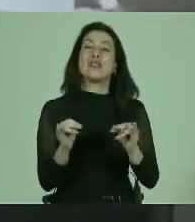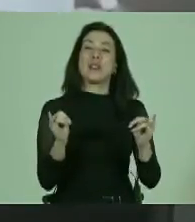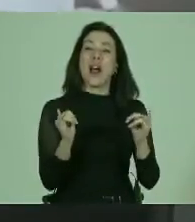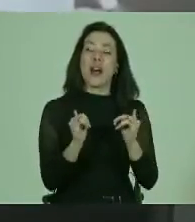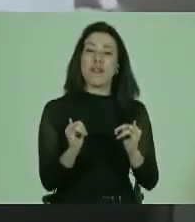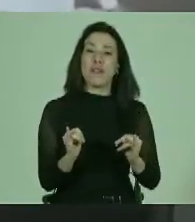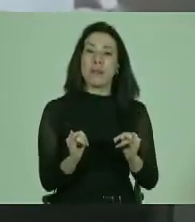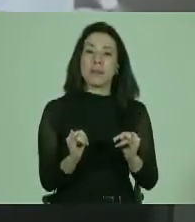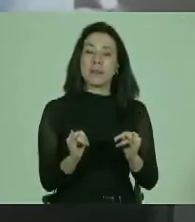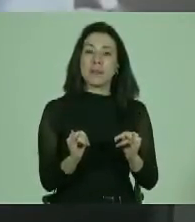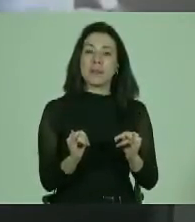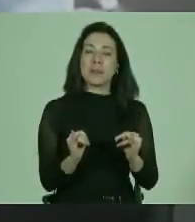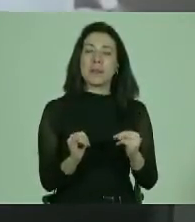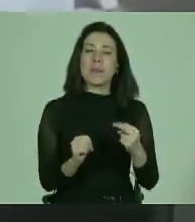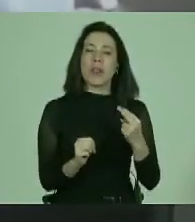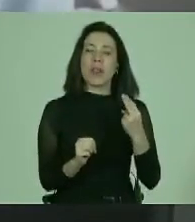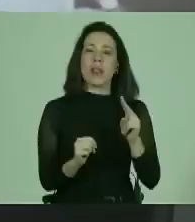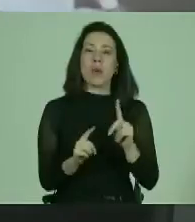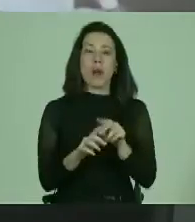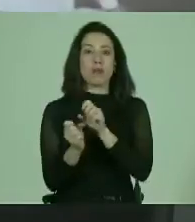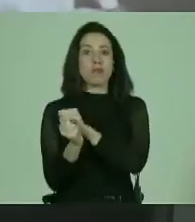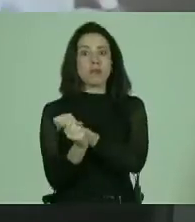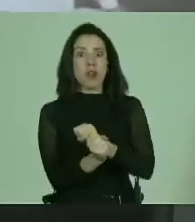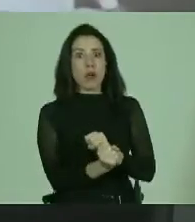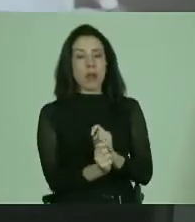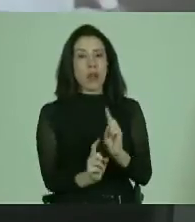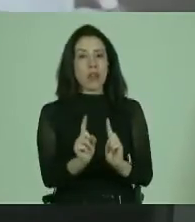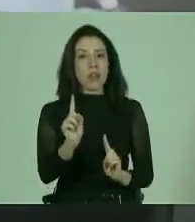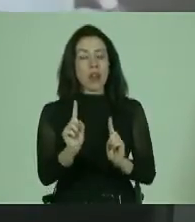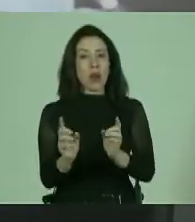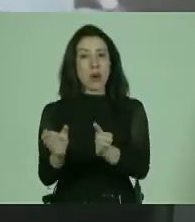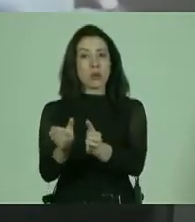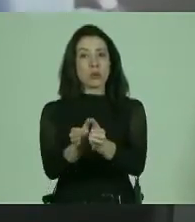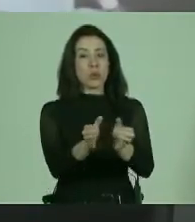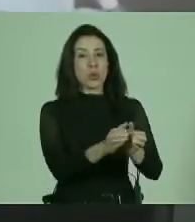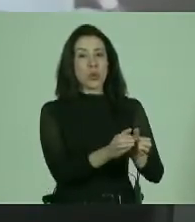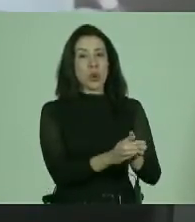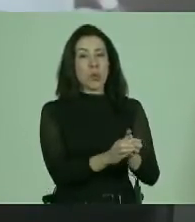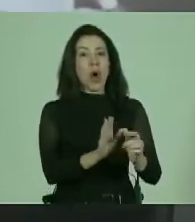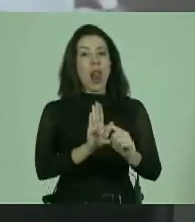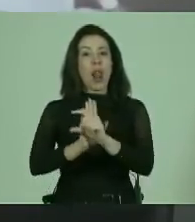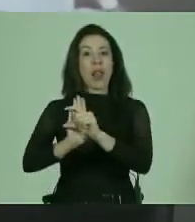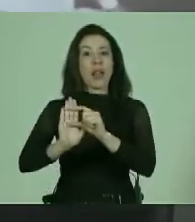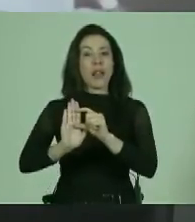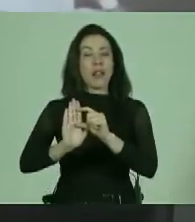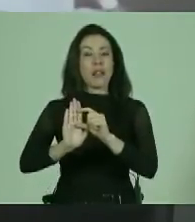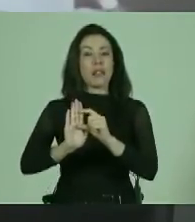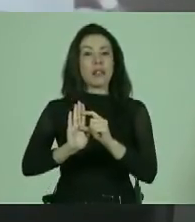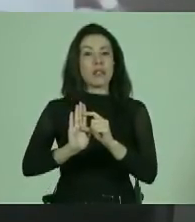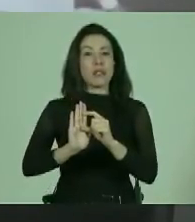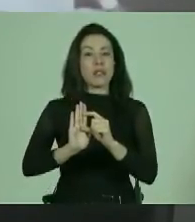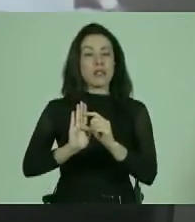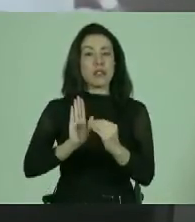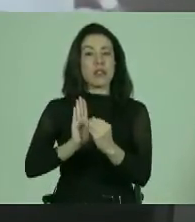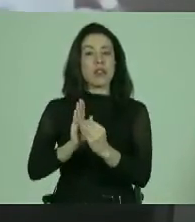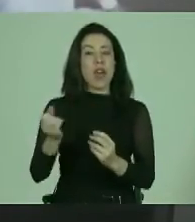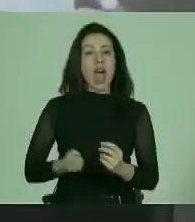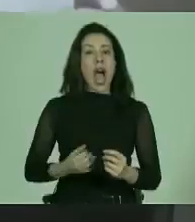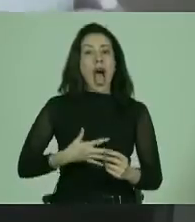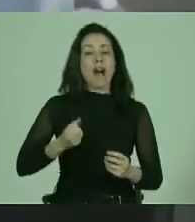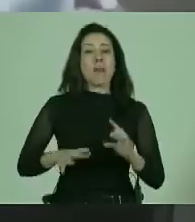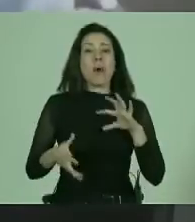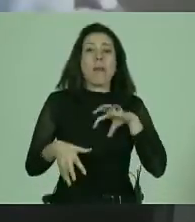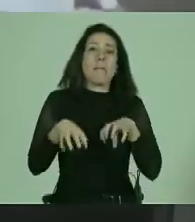respecto a la oposición de determinados colectivos a la indicación de aborto por